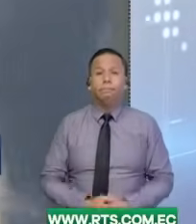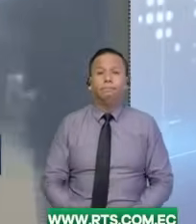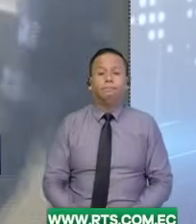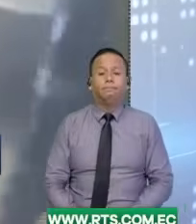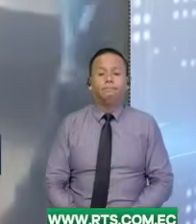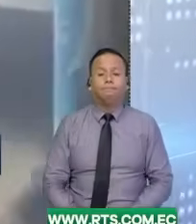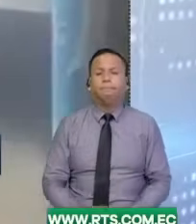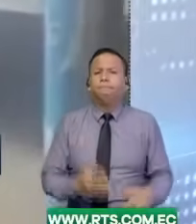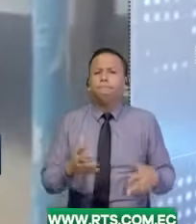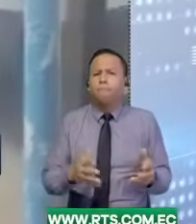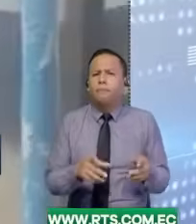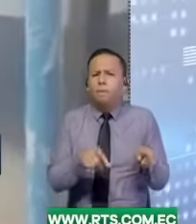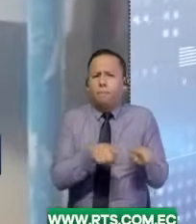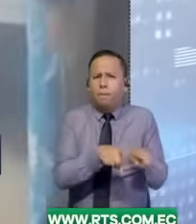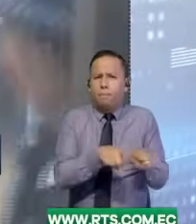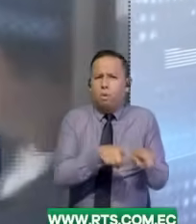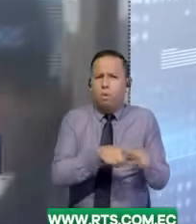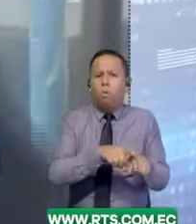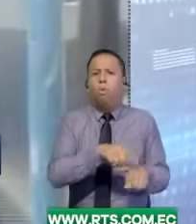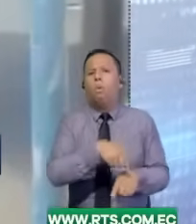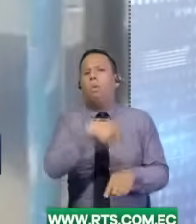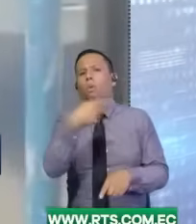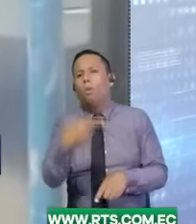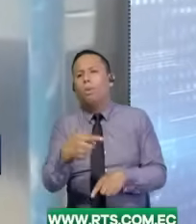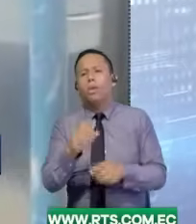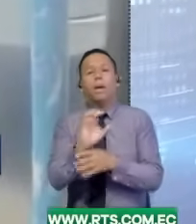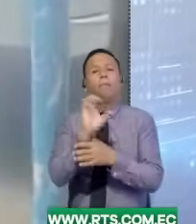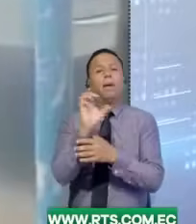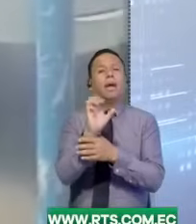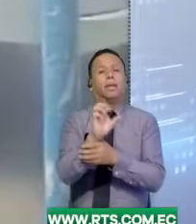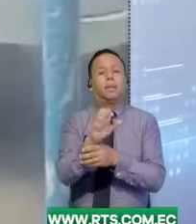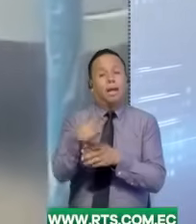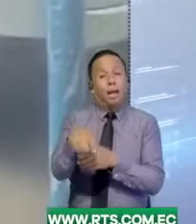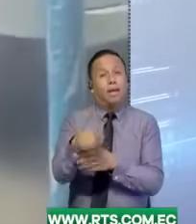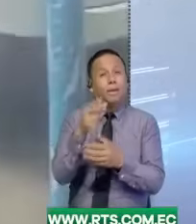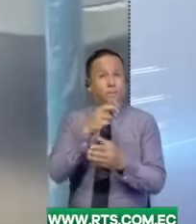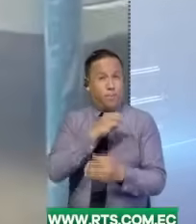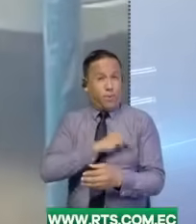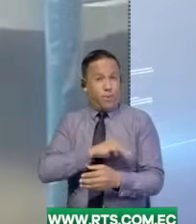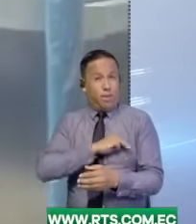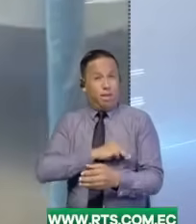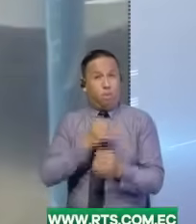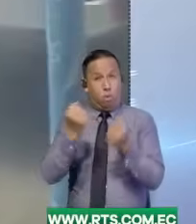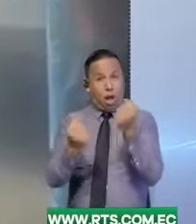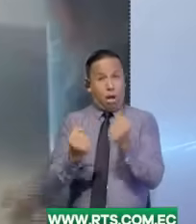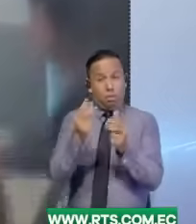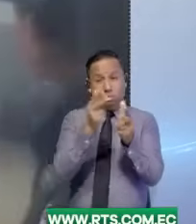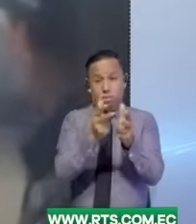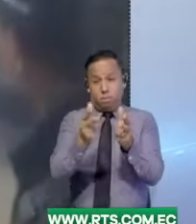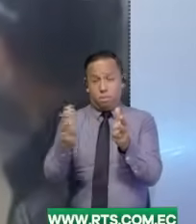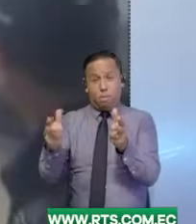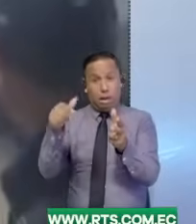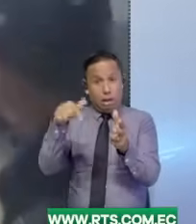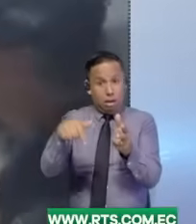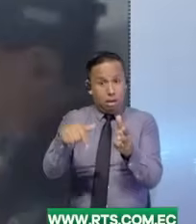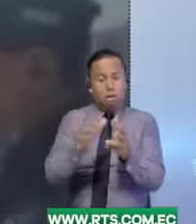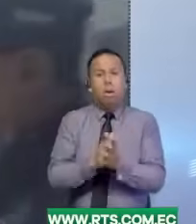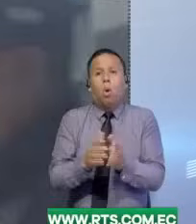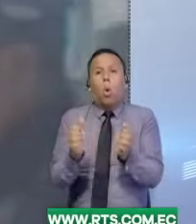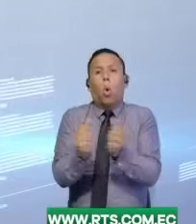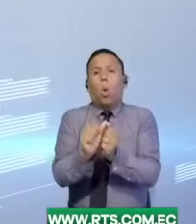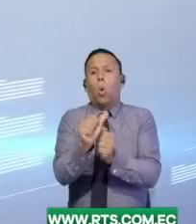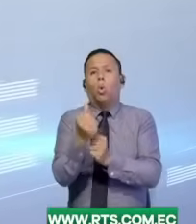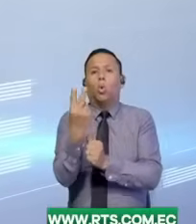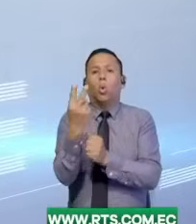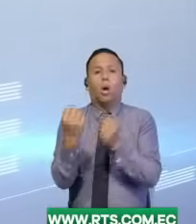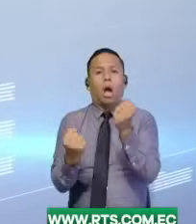De forma simultánea se presentaba otra emergencia en el parqueadero del Cabildo, de ese cantón de la provincia de Guayas. Junto a 2 carros en